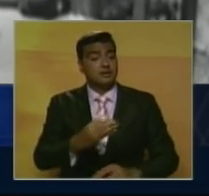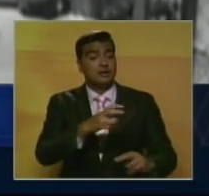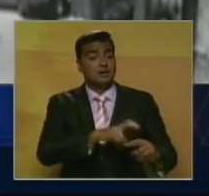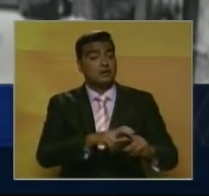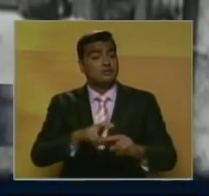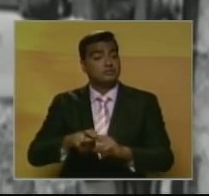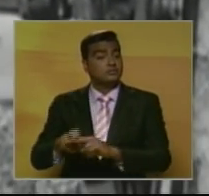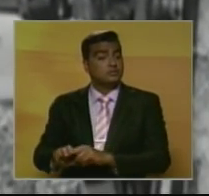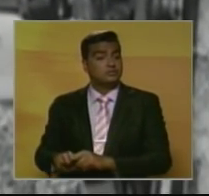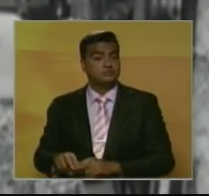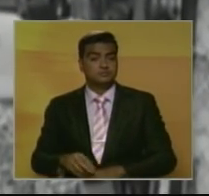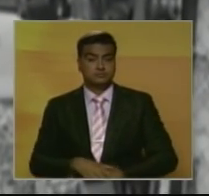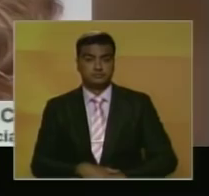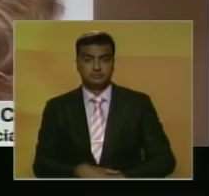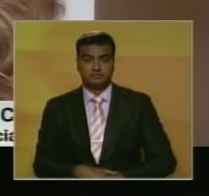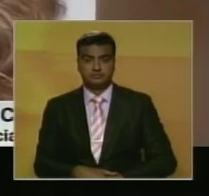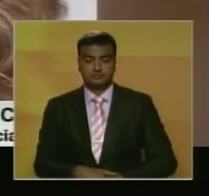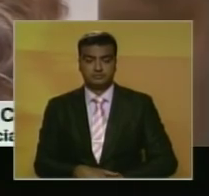con El Castillo y Penn.